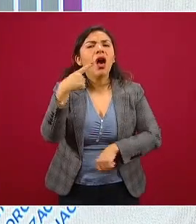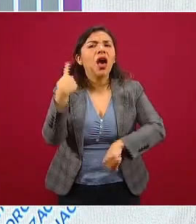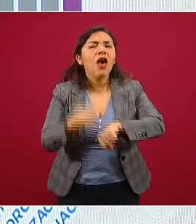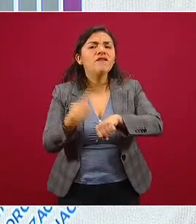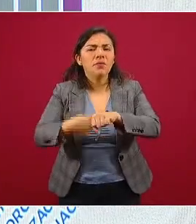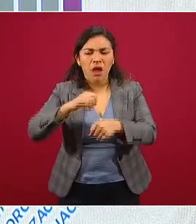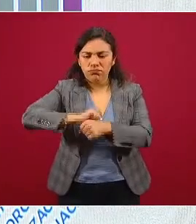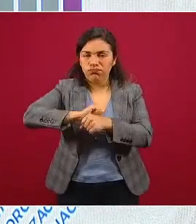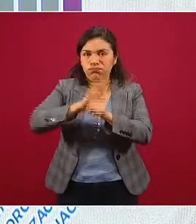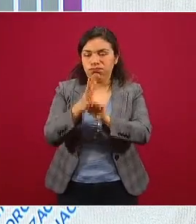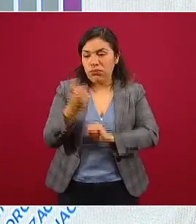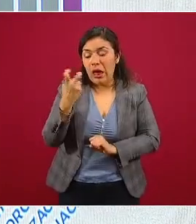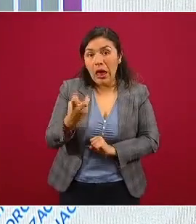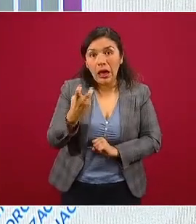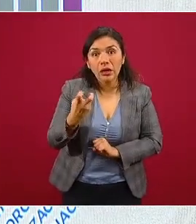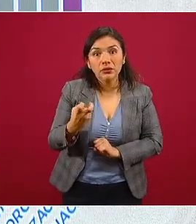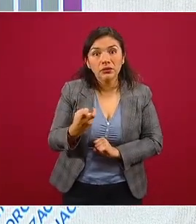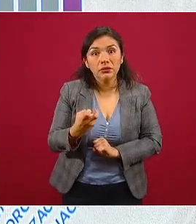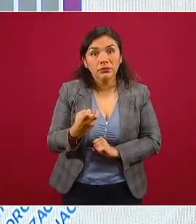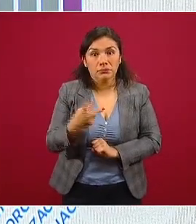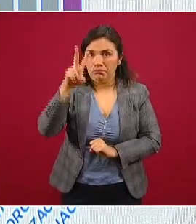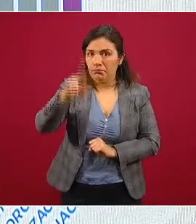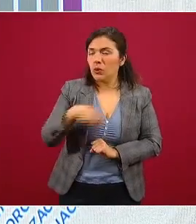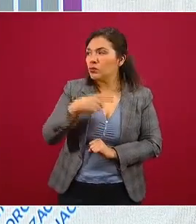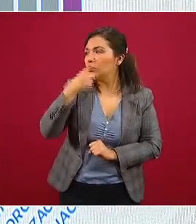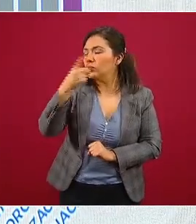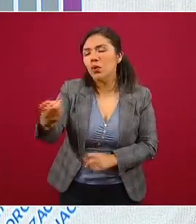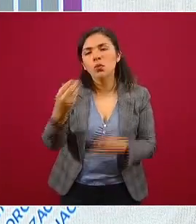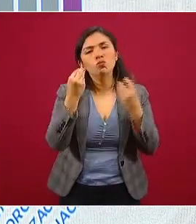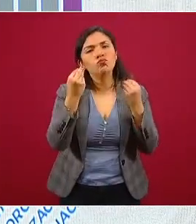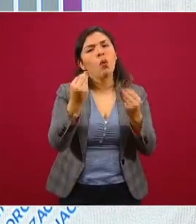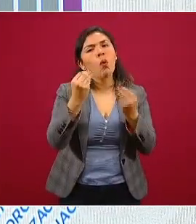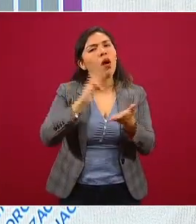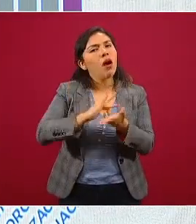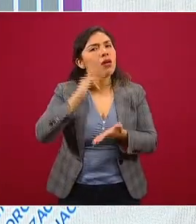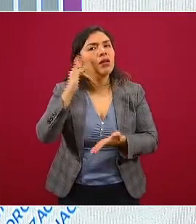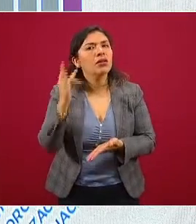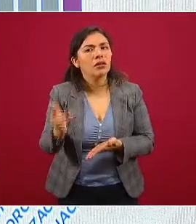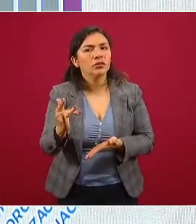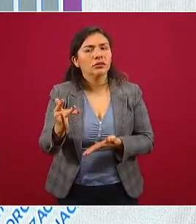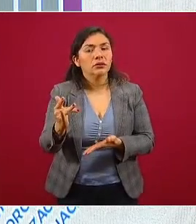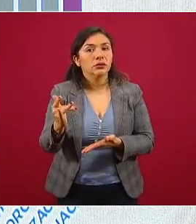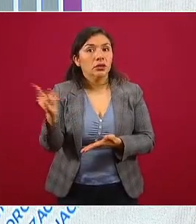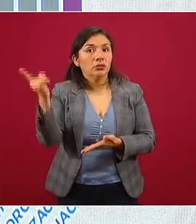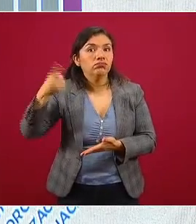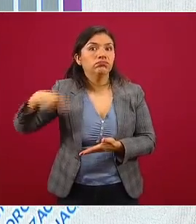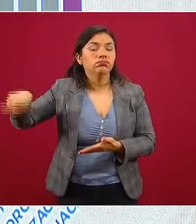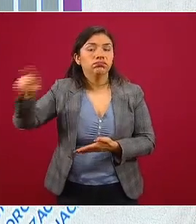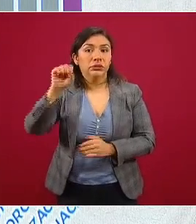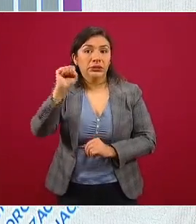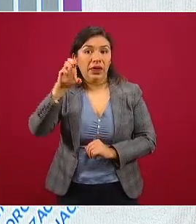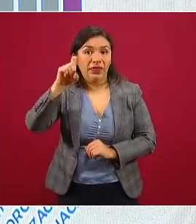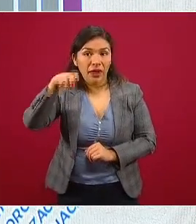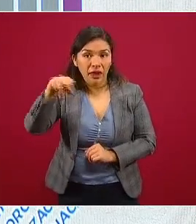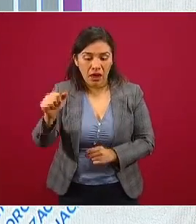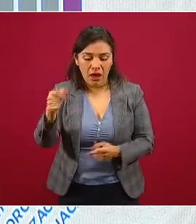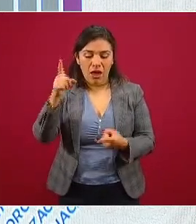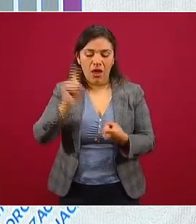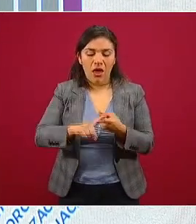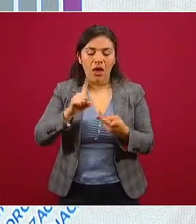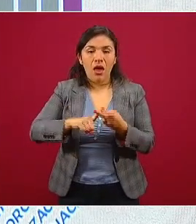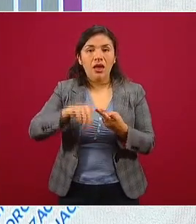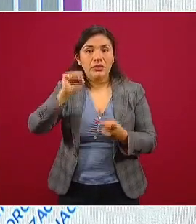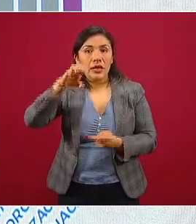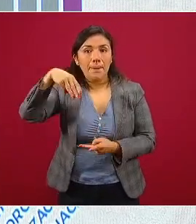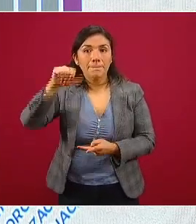pandemia. Tenemos que agradecer mucho a la Secretaría de la Defensa y a la Secretaría de